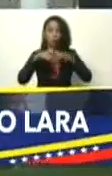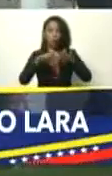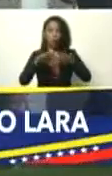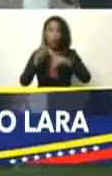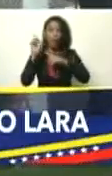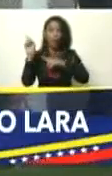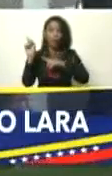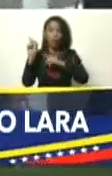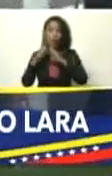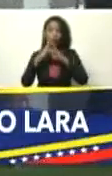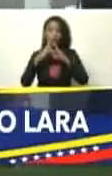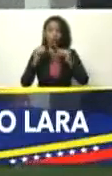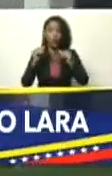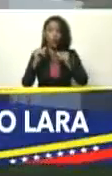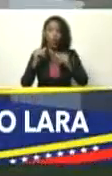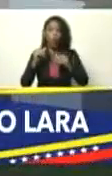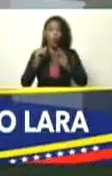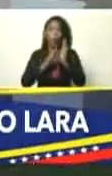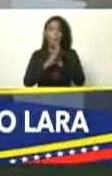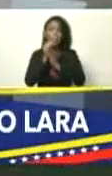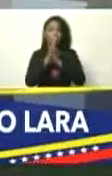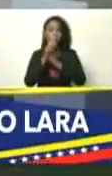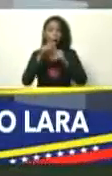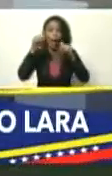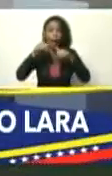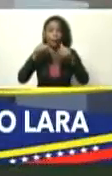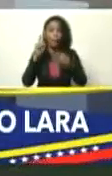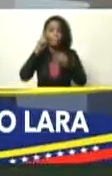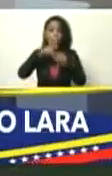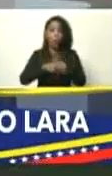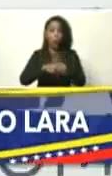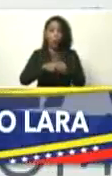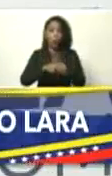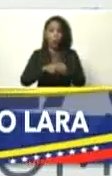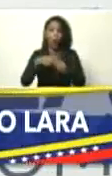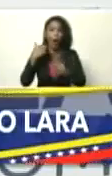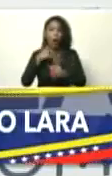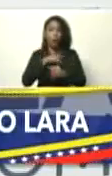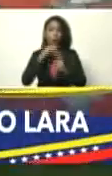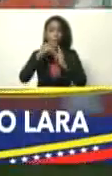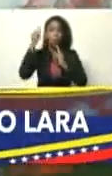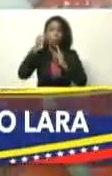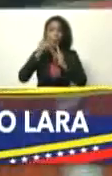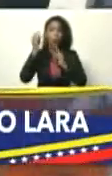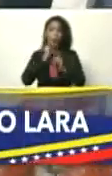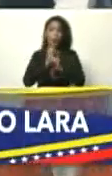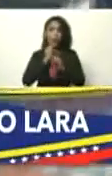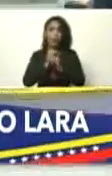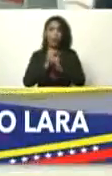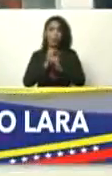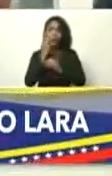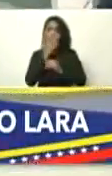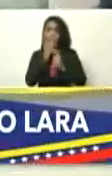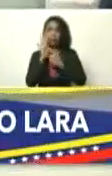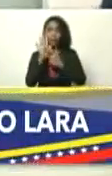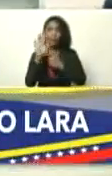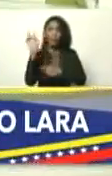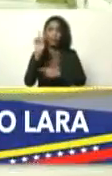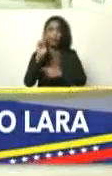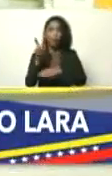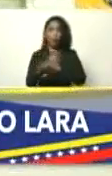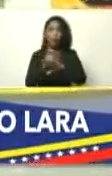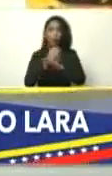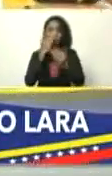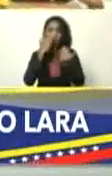ellos, todos los emprendedores que se encuentran registrados en nuestra plataforma electrónica de Vitrina Venezuela. Gobernador, aquí